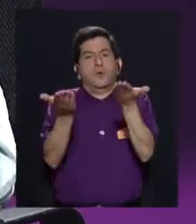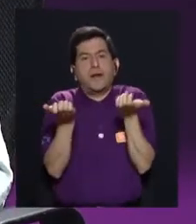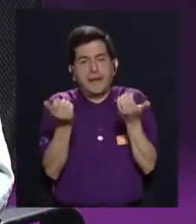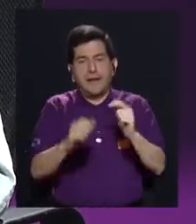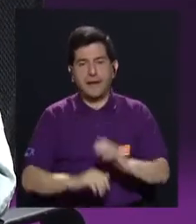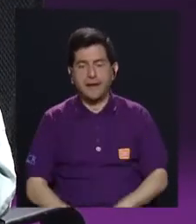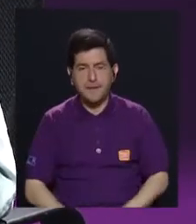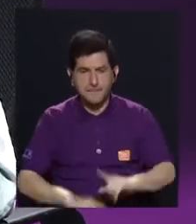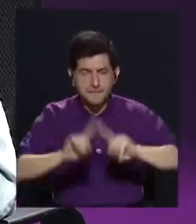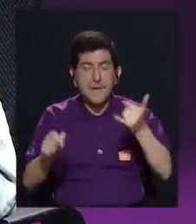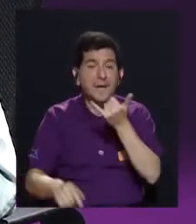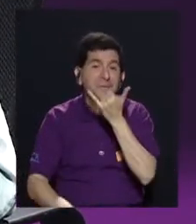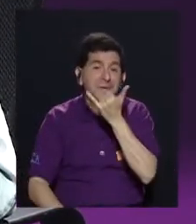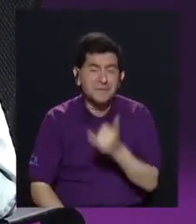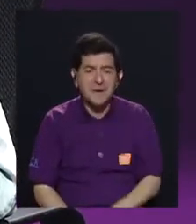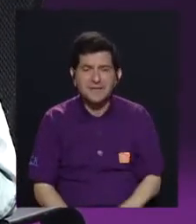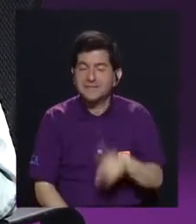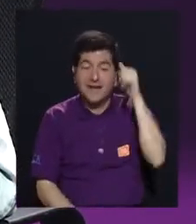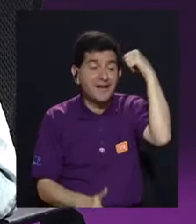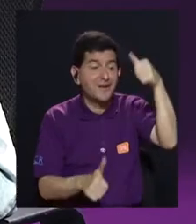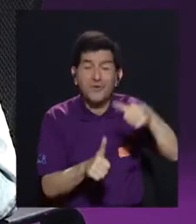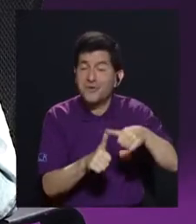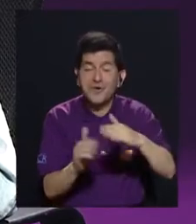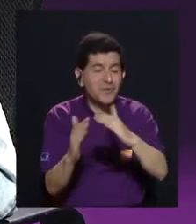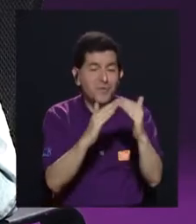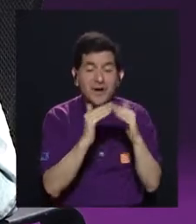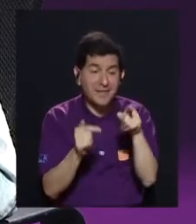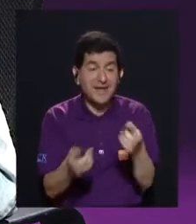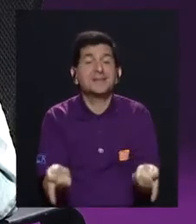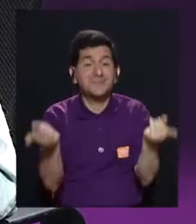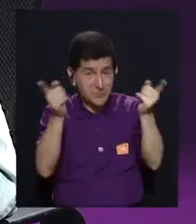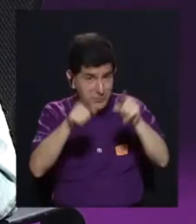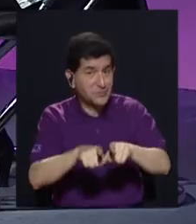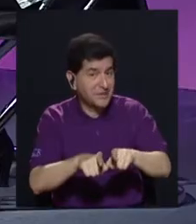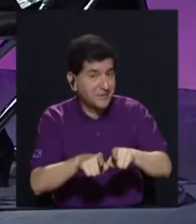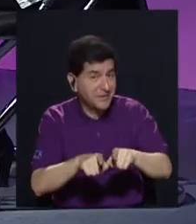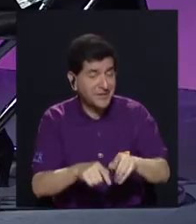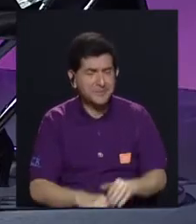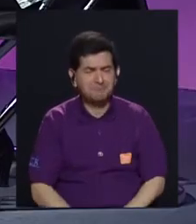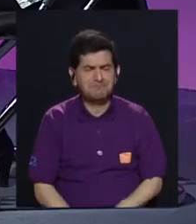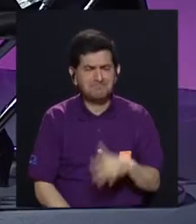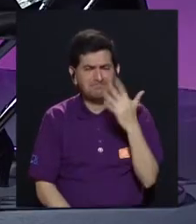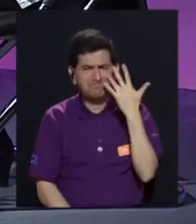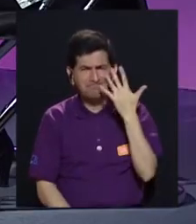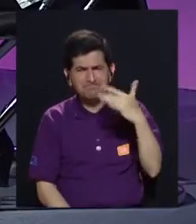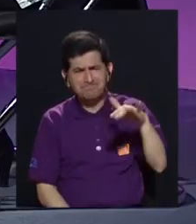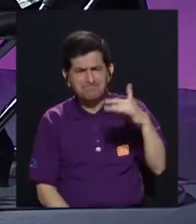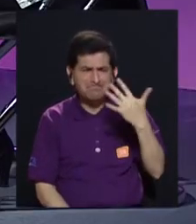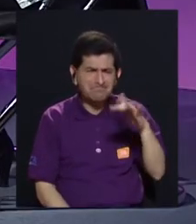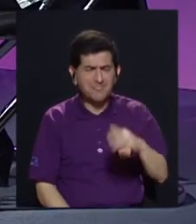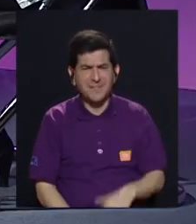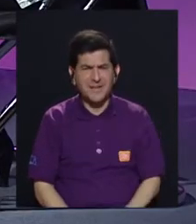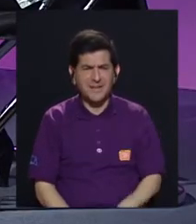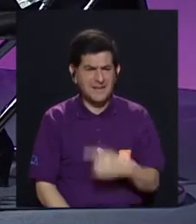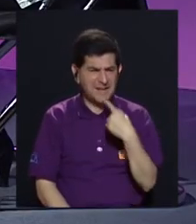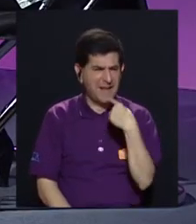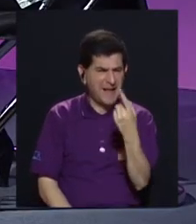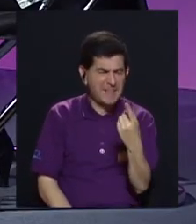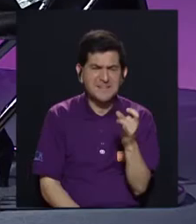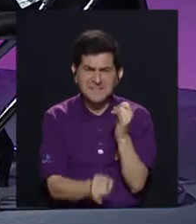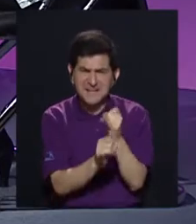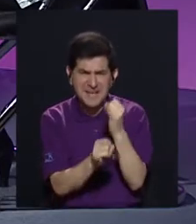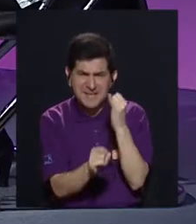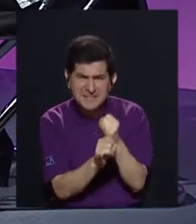pero lo que pasa es que no le recordamos a la población que eso fue así entonces pareciera que este cuando nos dicen de una